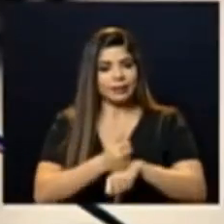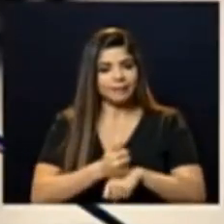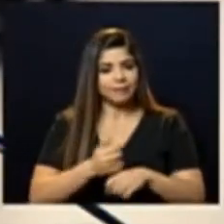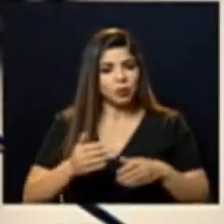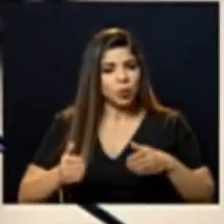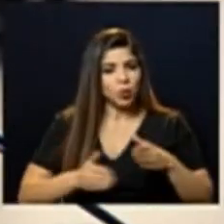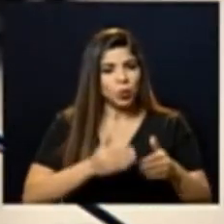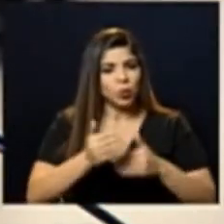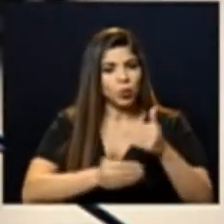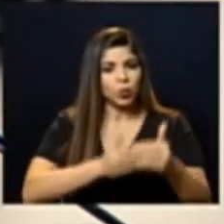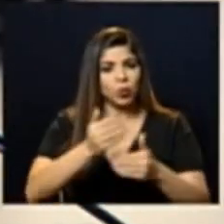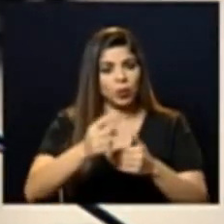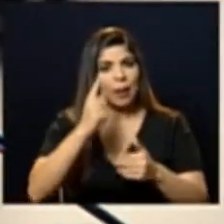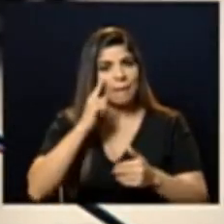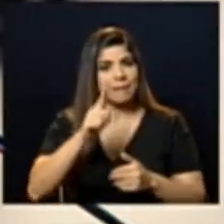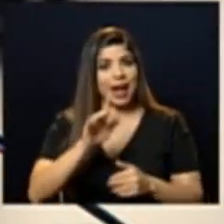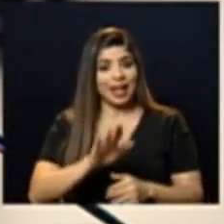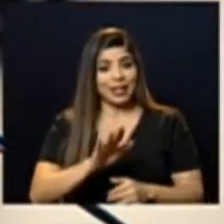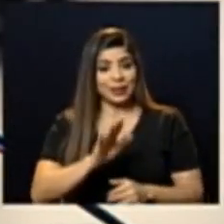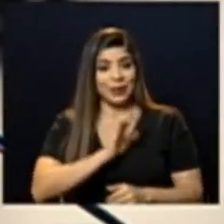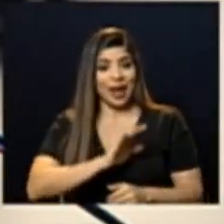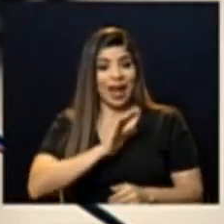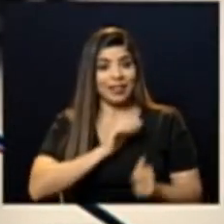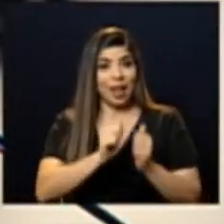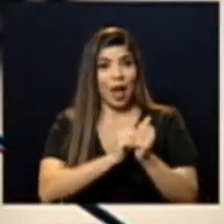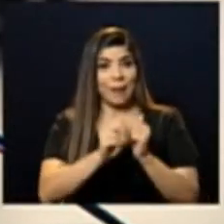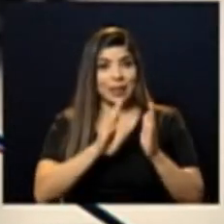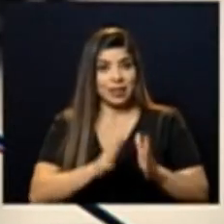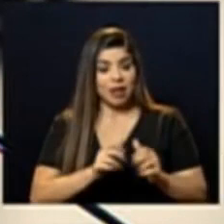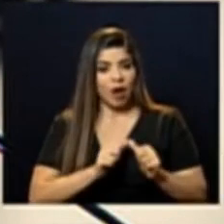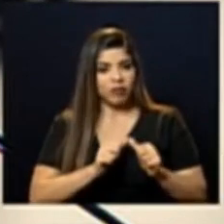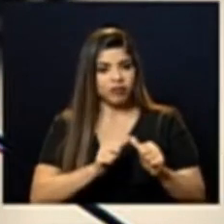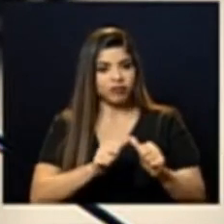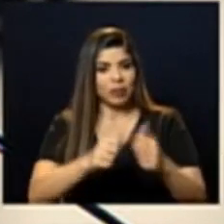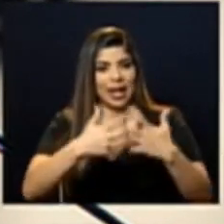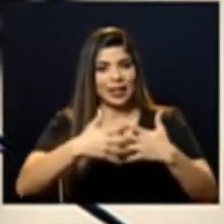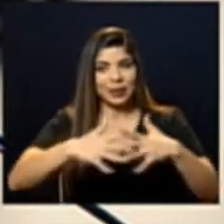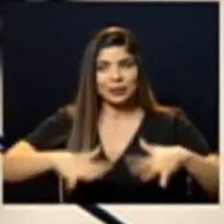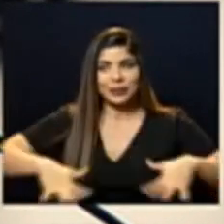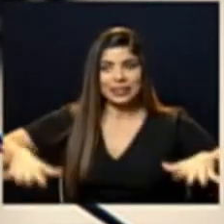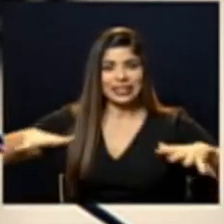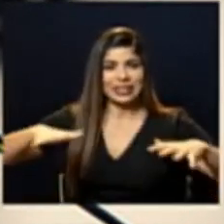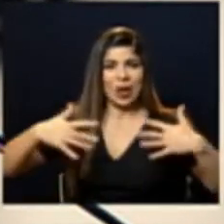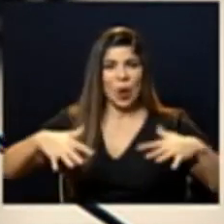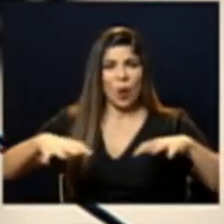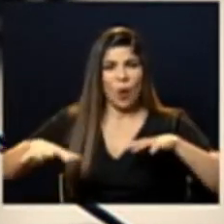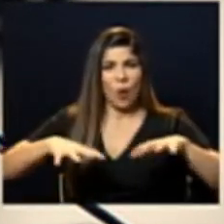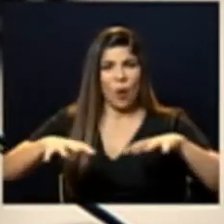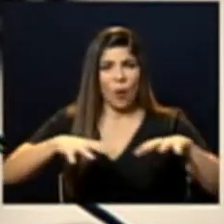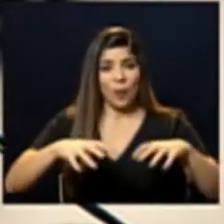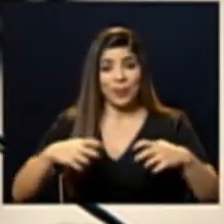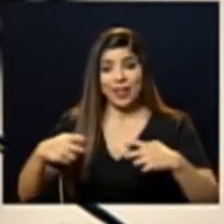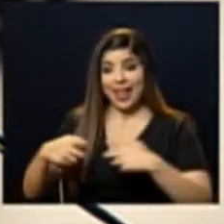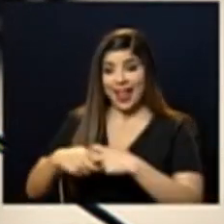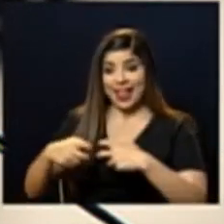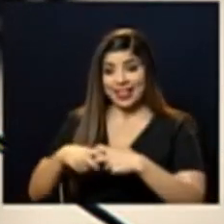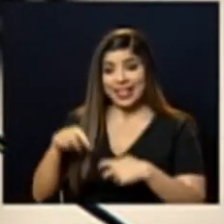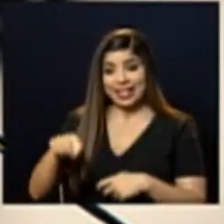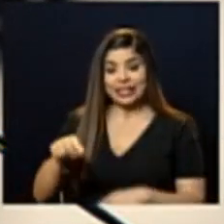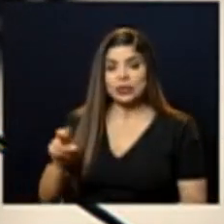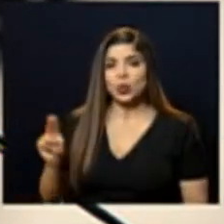ruta para mantener su carácter competitivo en una industria dinámica, mientras que en electricidad